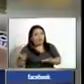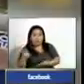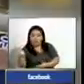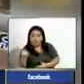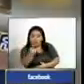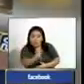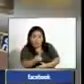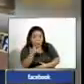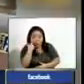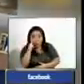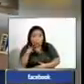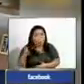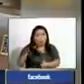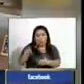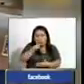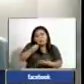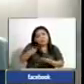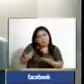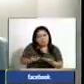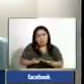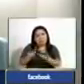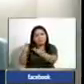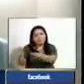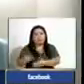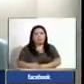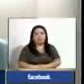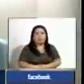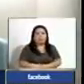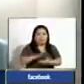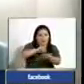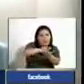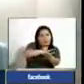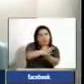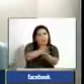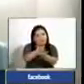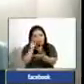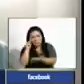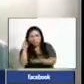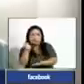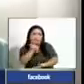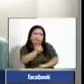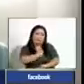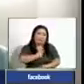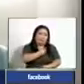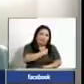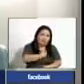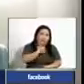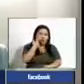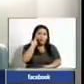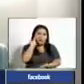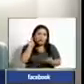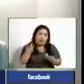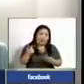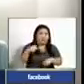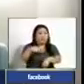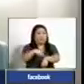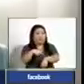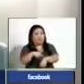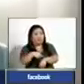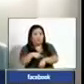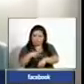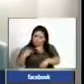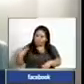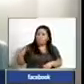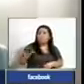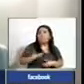chico celíaco que no tenía más comida. Es como compartir, ¿no? Compartir el dolor, compartir una situación muy difícil, salir juntos